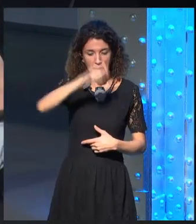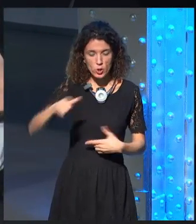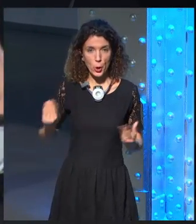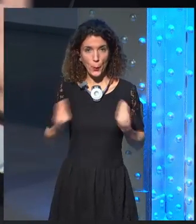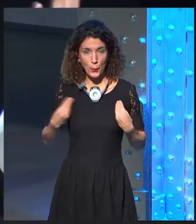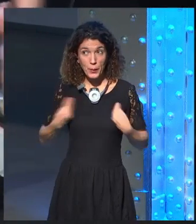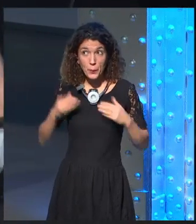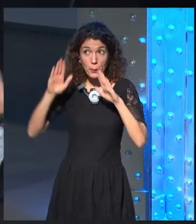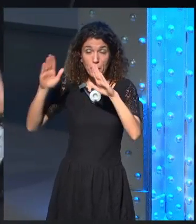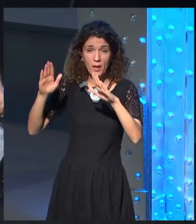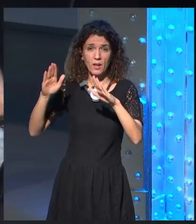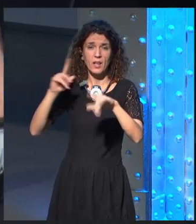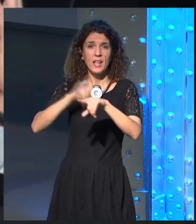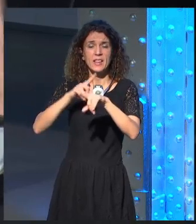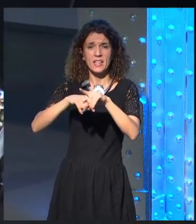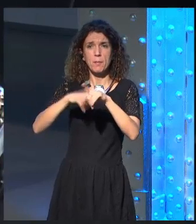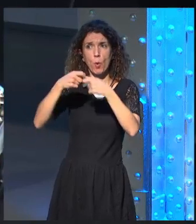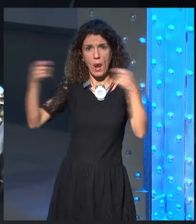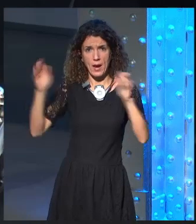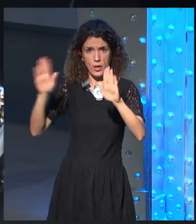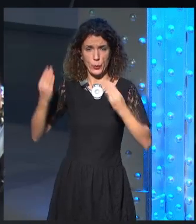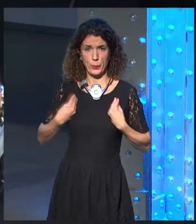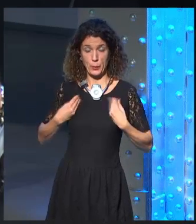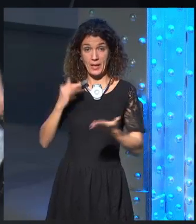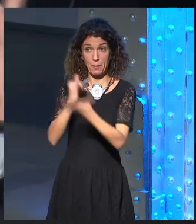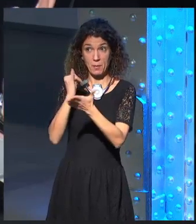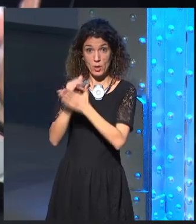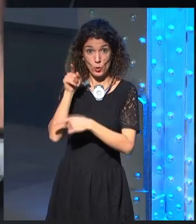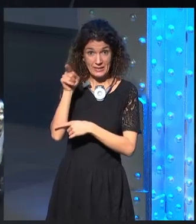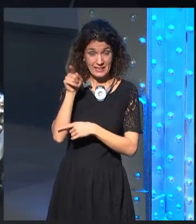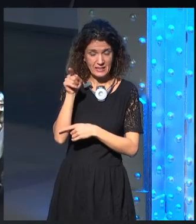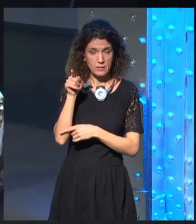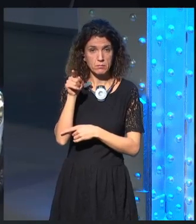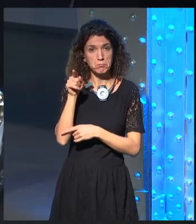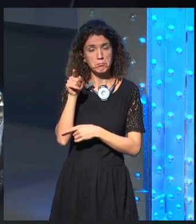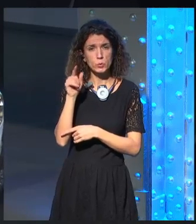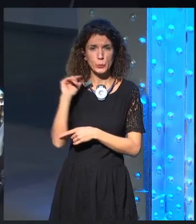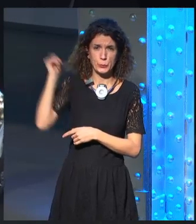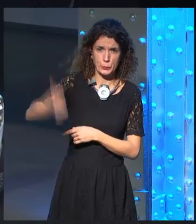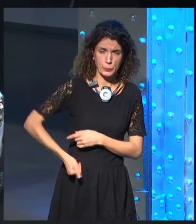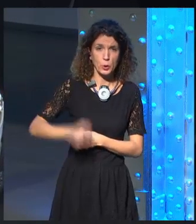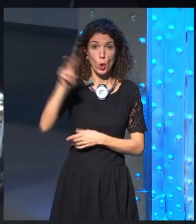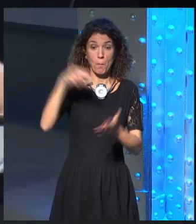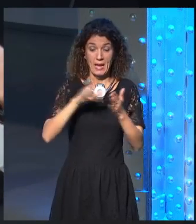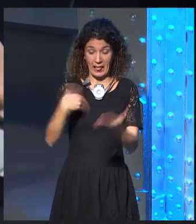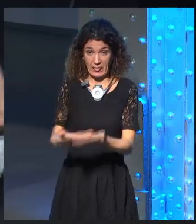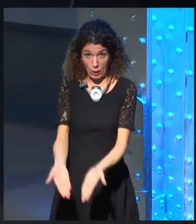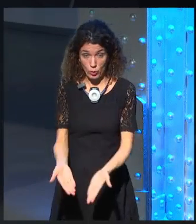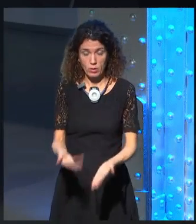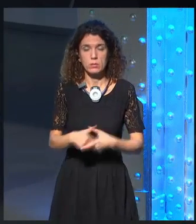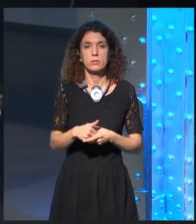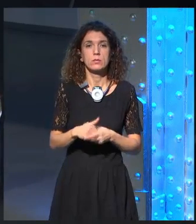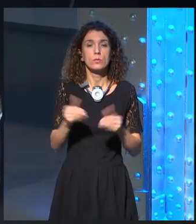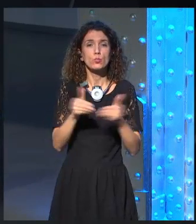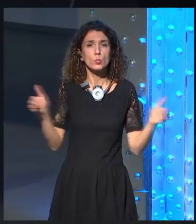viva en ella durante periodos de tiempo. Entonces este experimento se lleva haciendo desde el año 2000, que